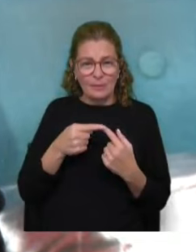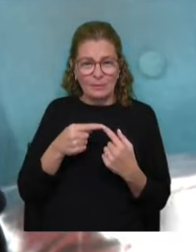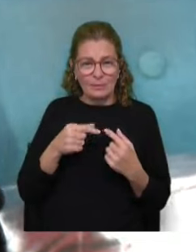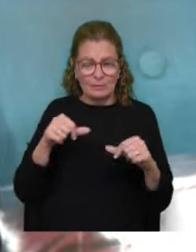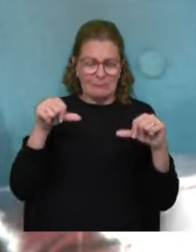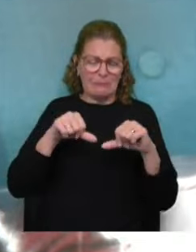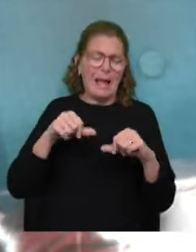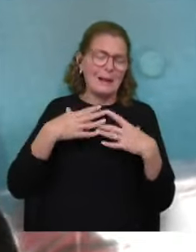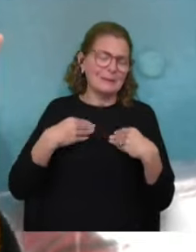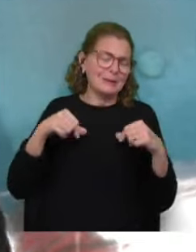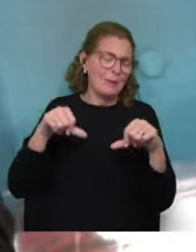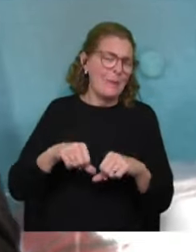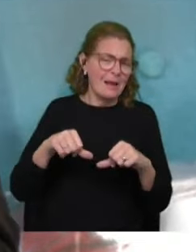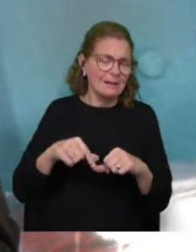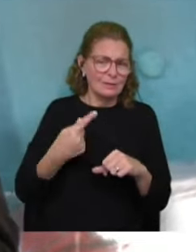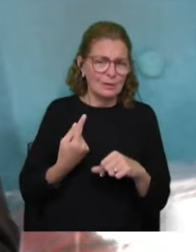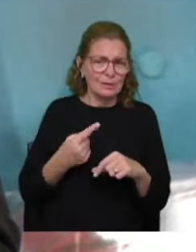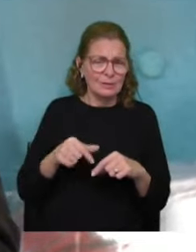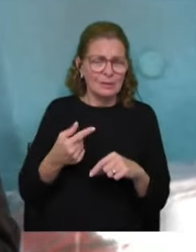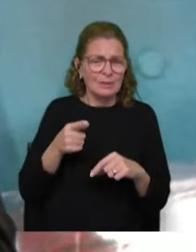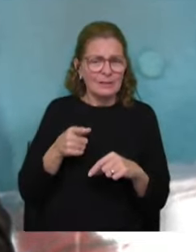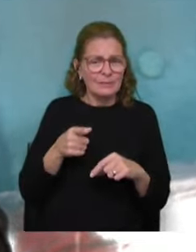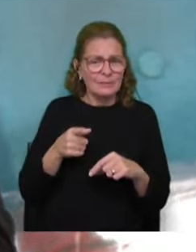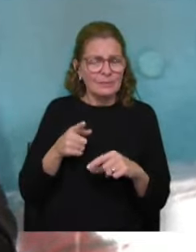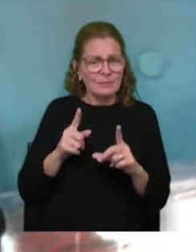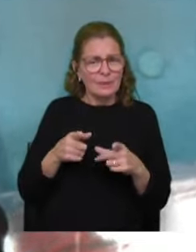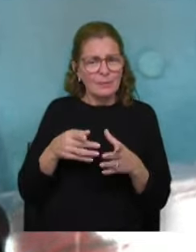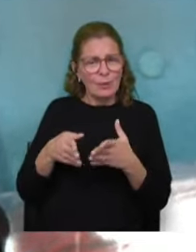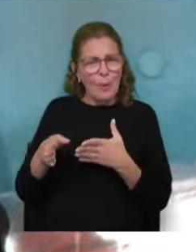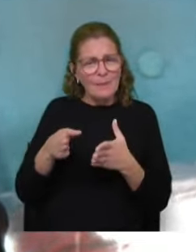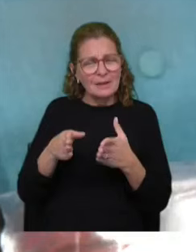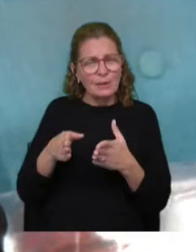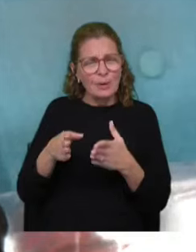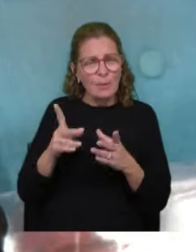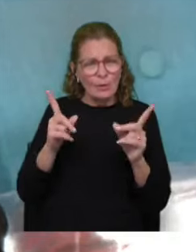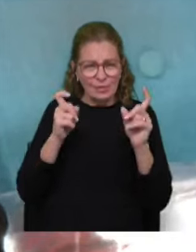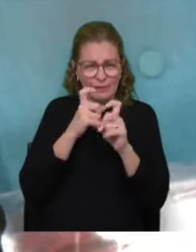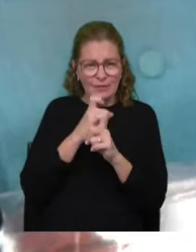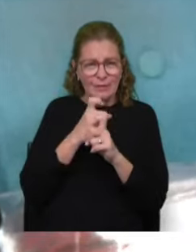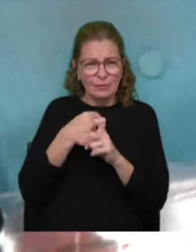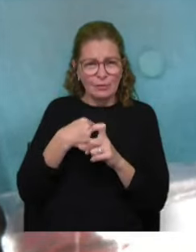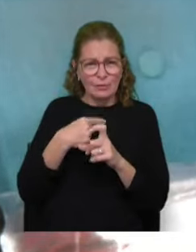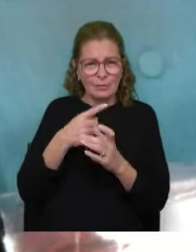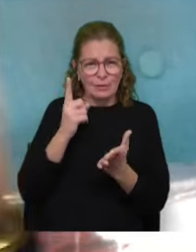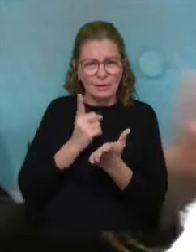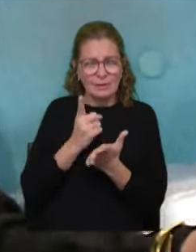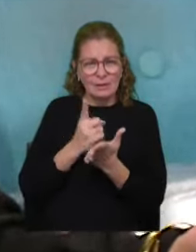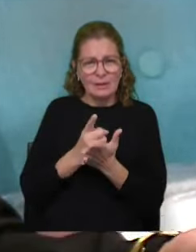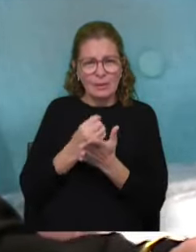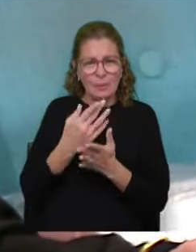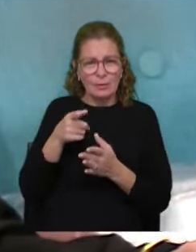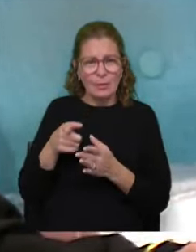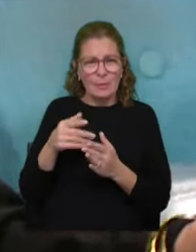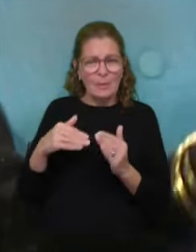destruido! Y entonces, claro, para él fue... Un camino muy duro, yo fui muy exigente con él por ese